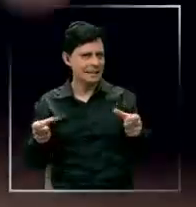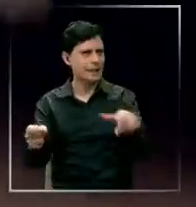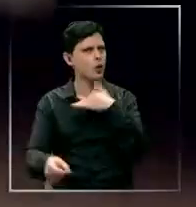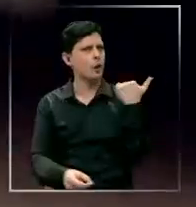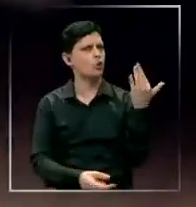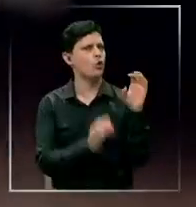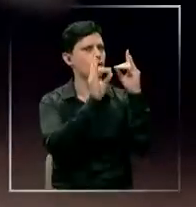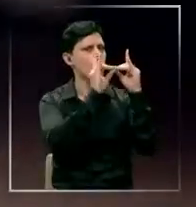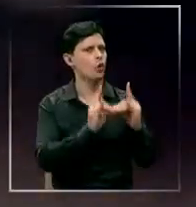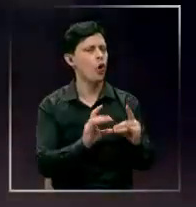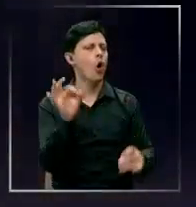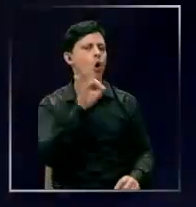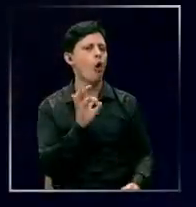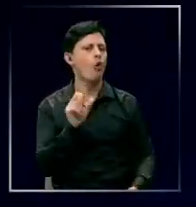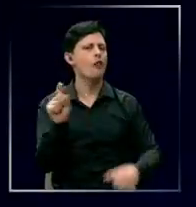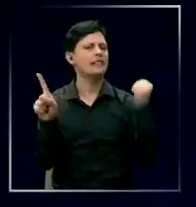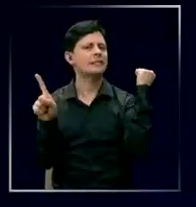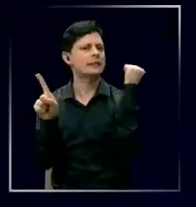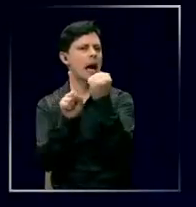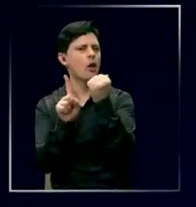asesinado?